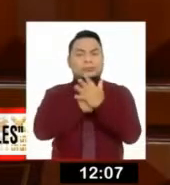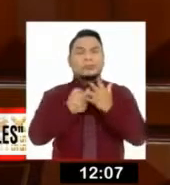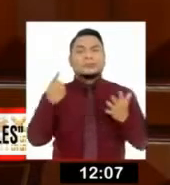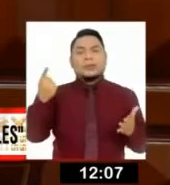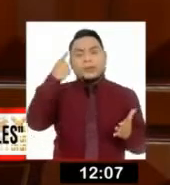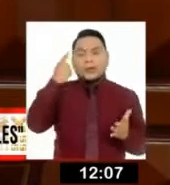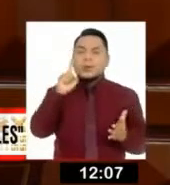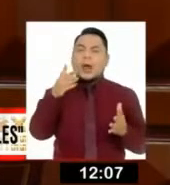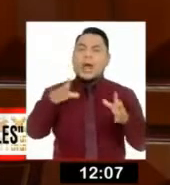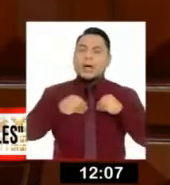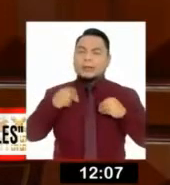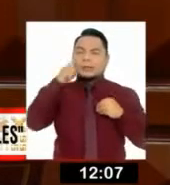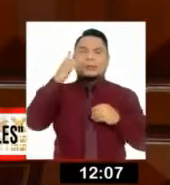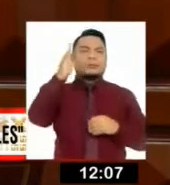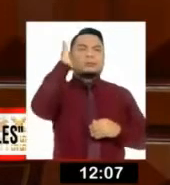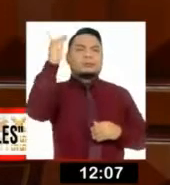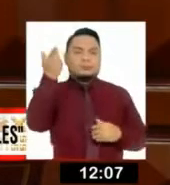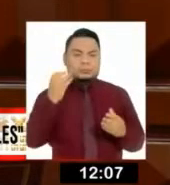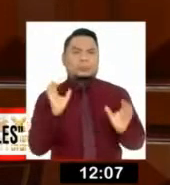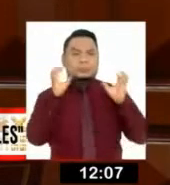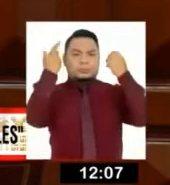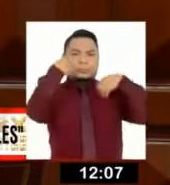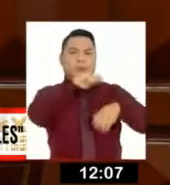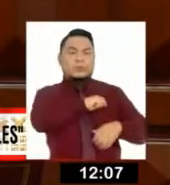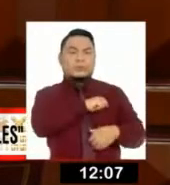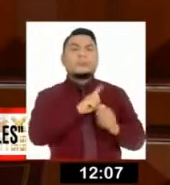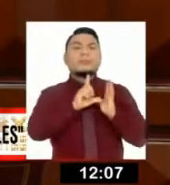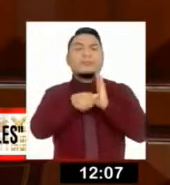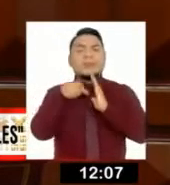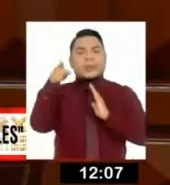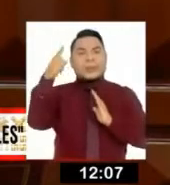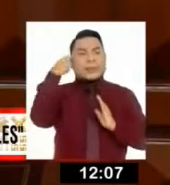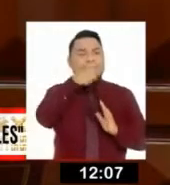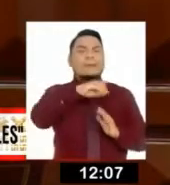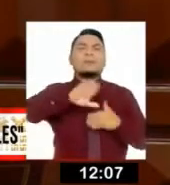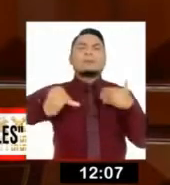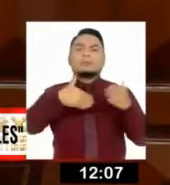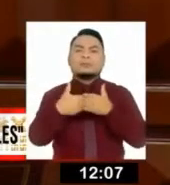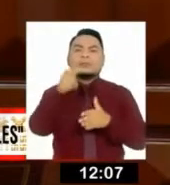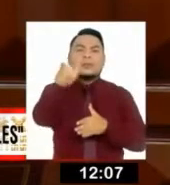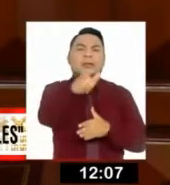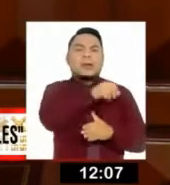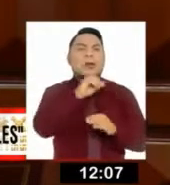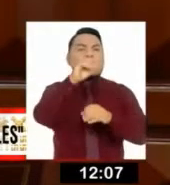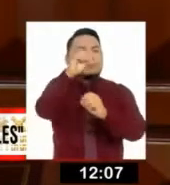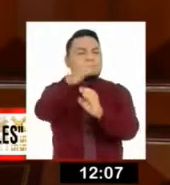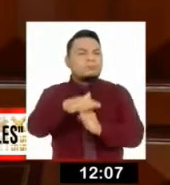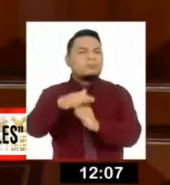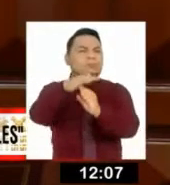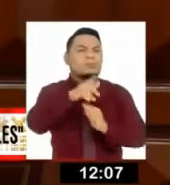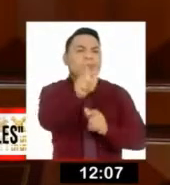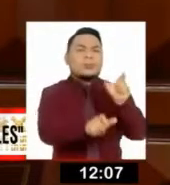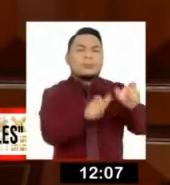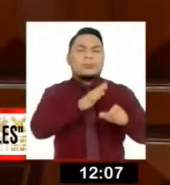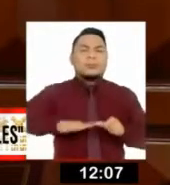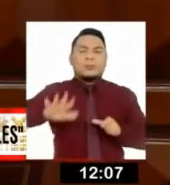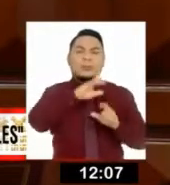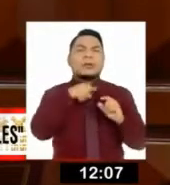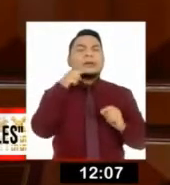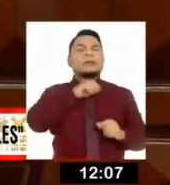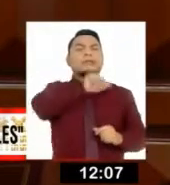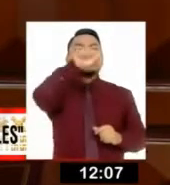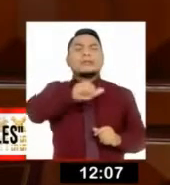virreinato, acabó con las élites andinas y subordinó aún más a la mayoría de los habitantes